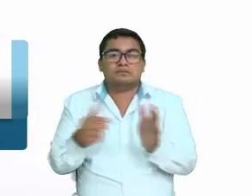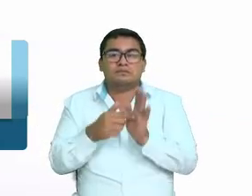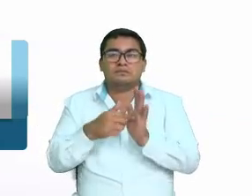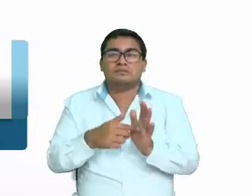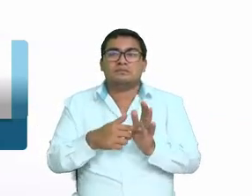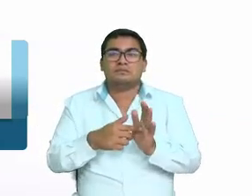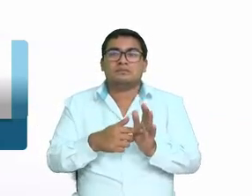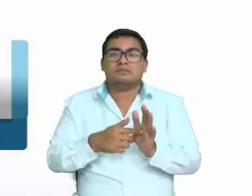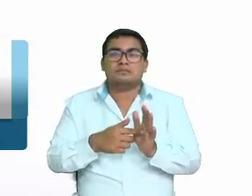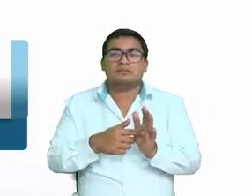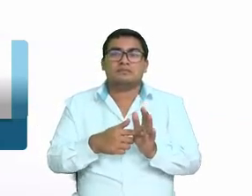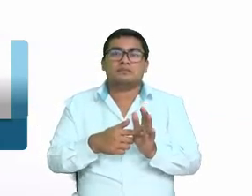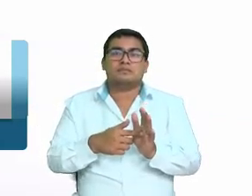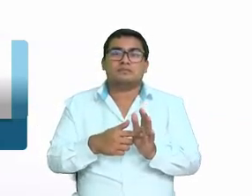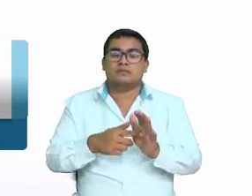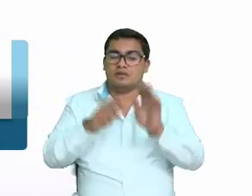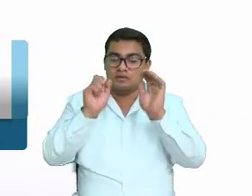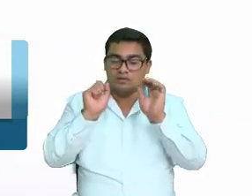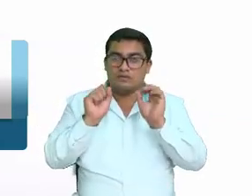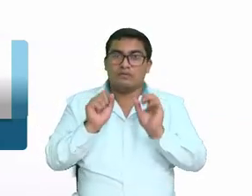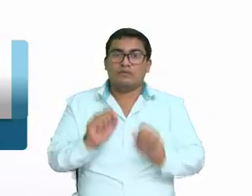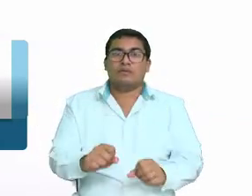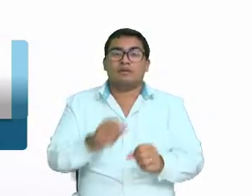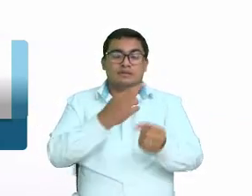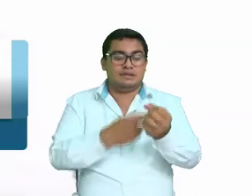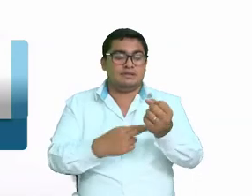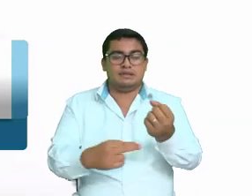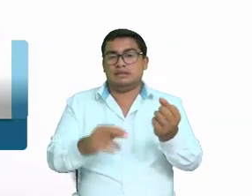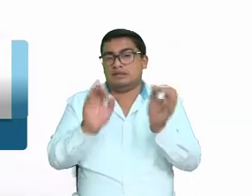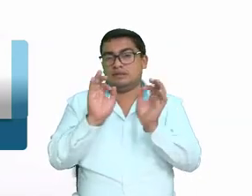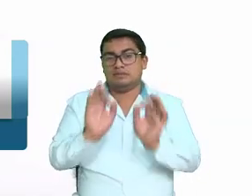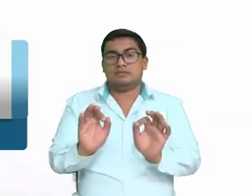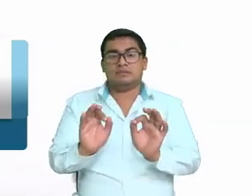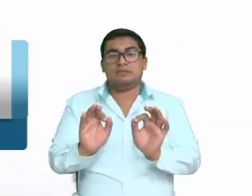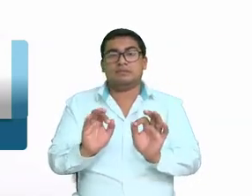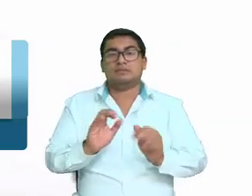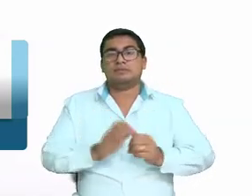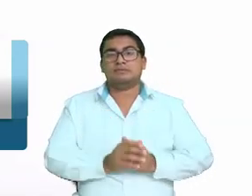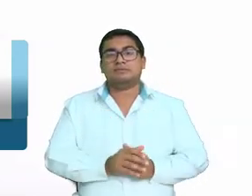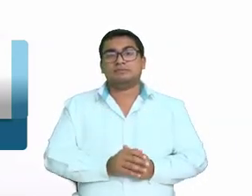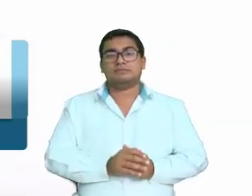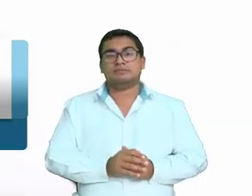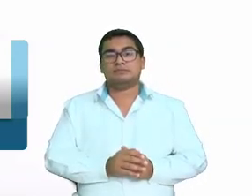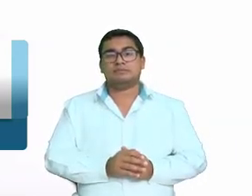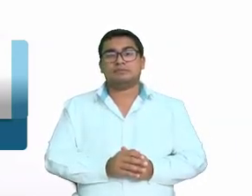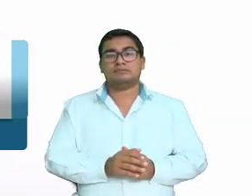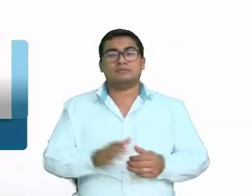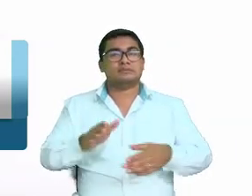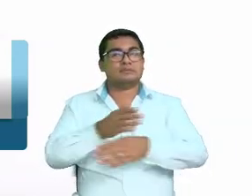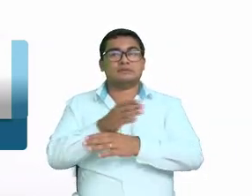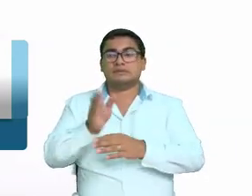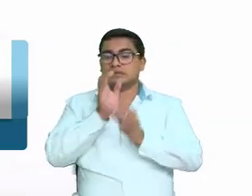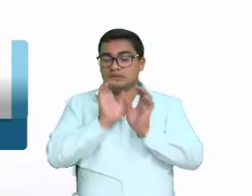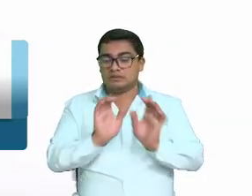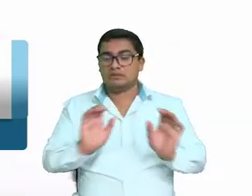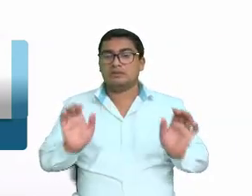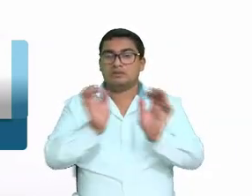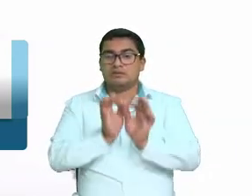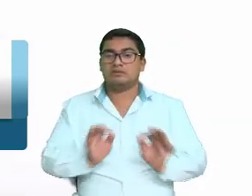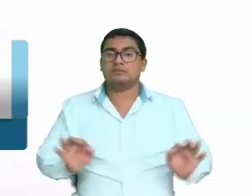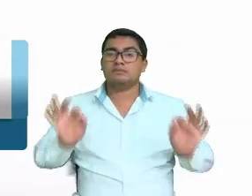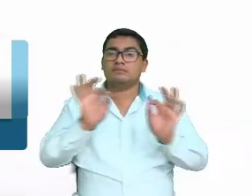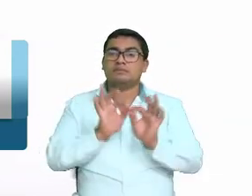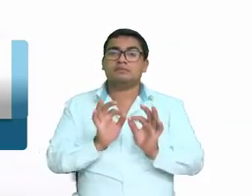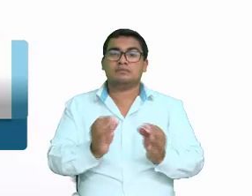que también sus arterias y sus venas puedan también funcionar correctamente. Sí. En la etapa de la niñez, que es importante, una etapa